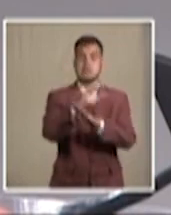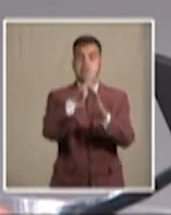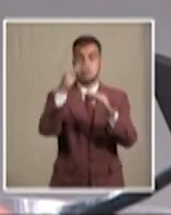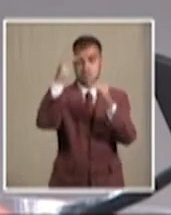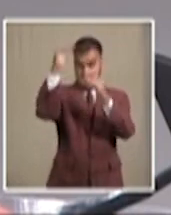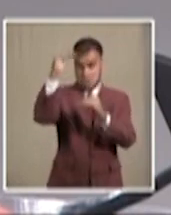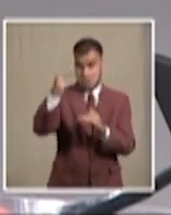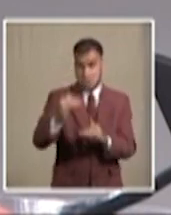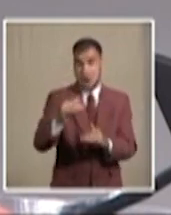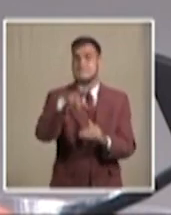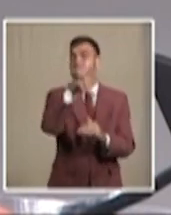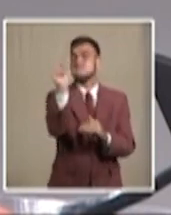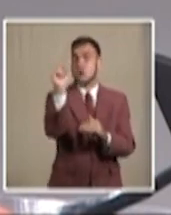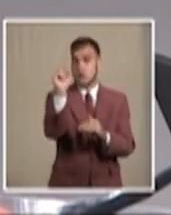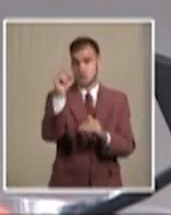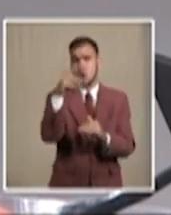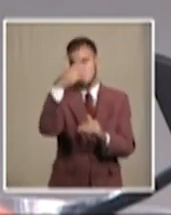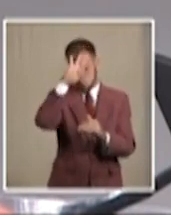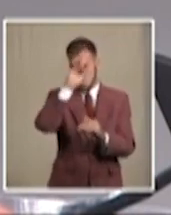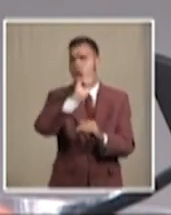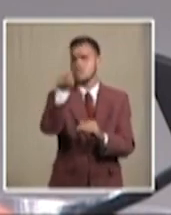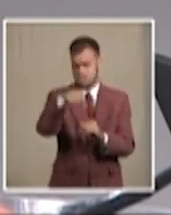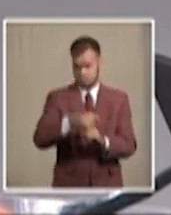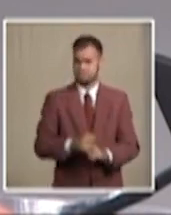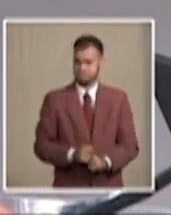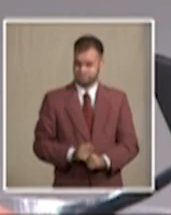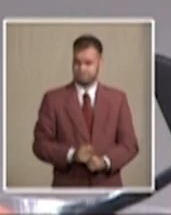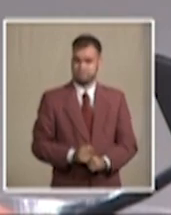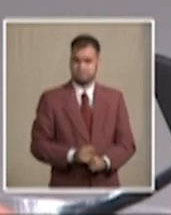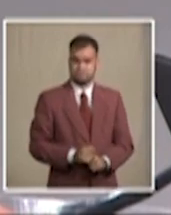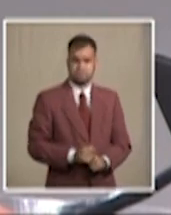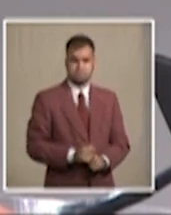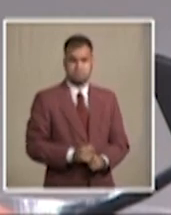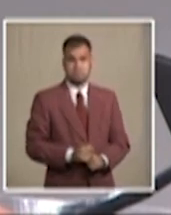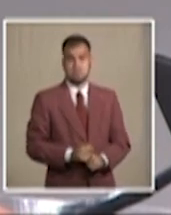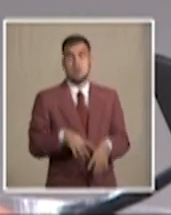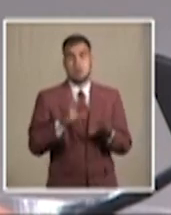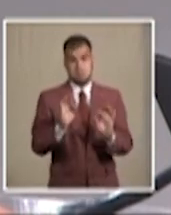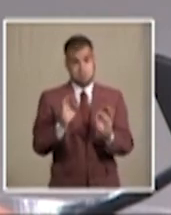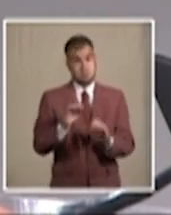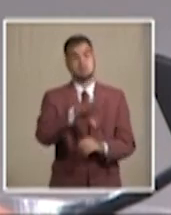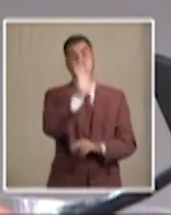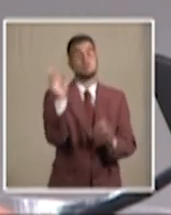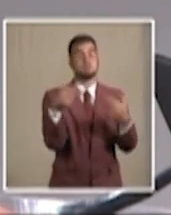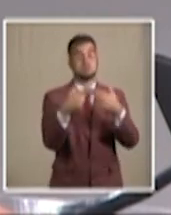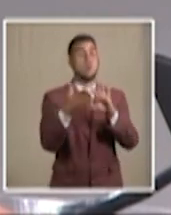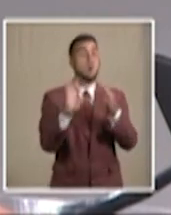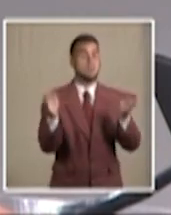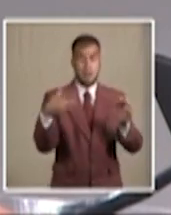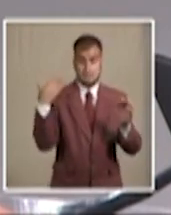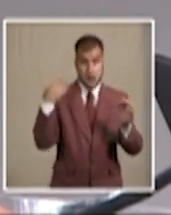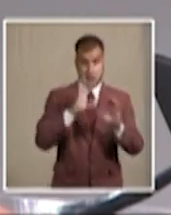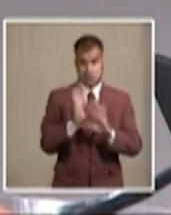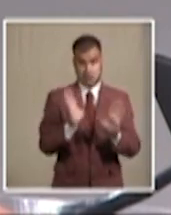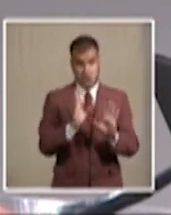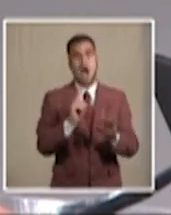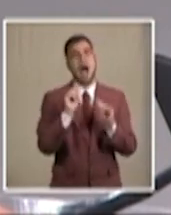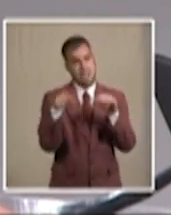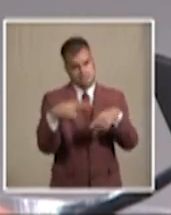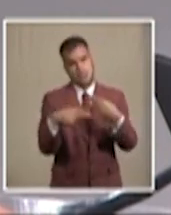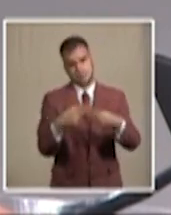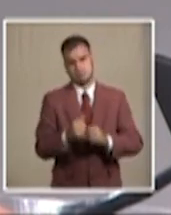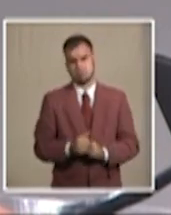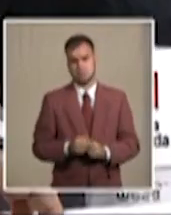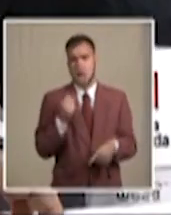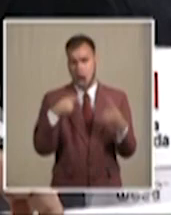es lo que ha sucedido en estos últimos cinco juegos olímpicos y consideramos que en japón no va a